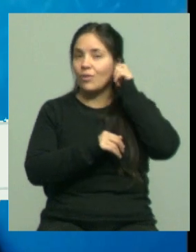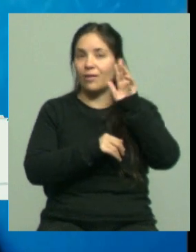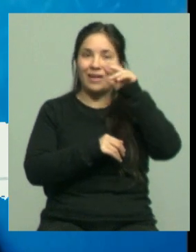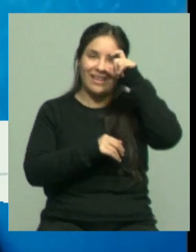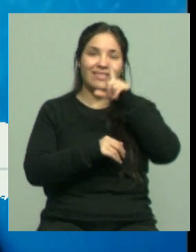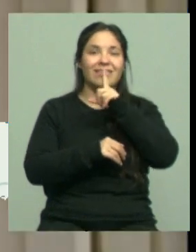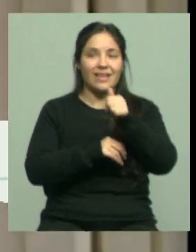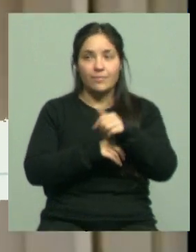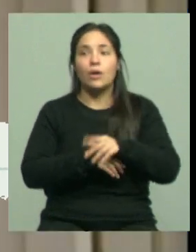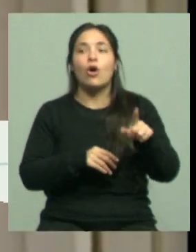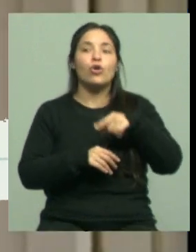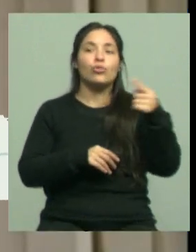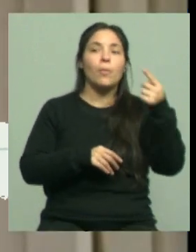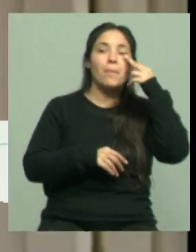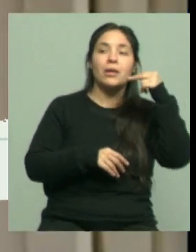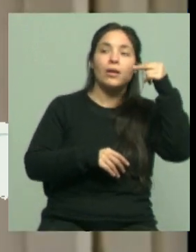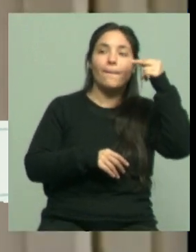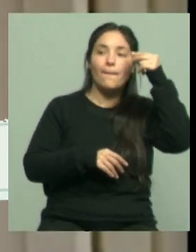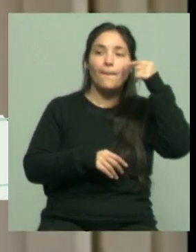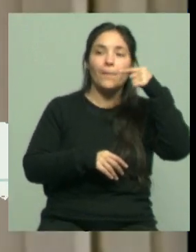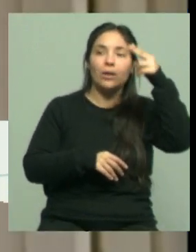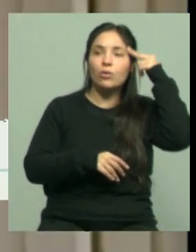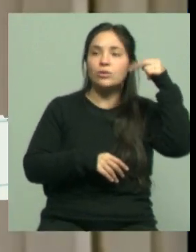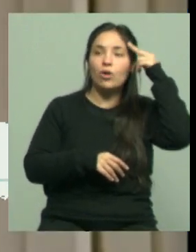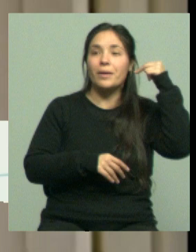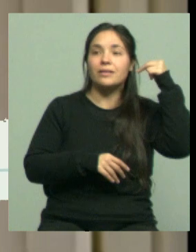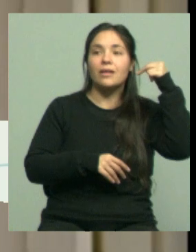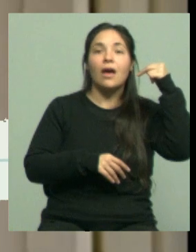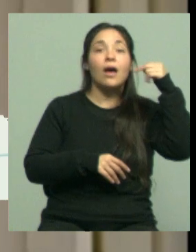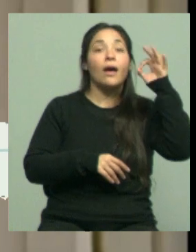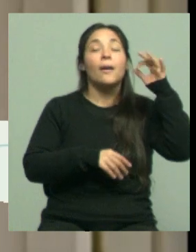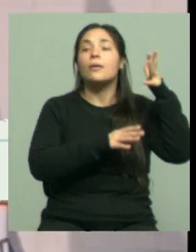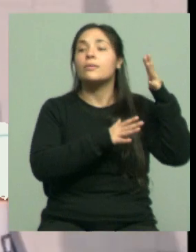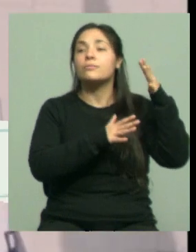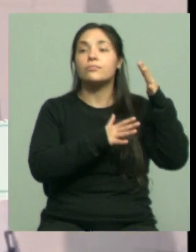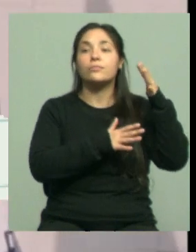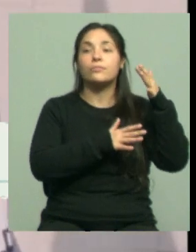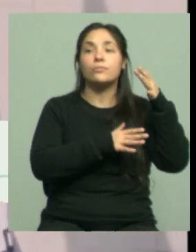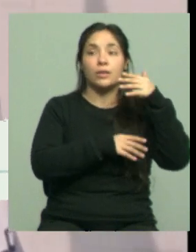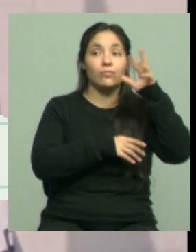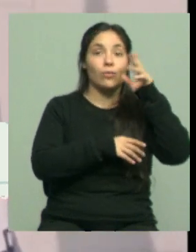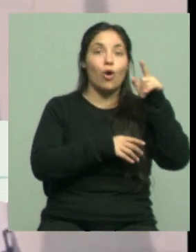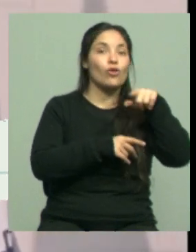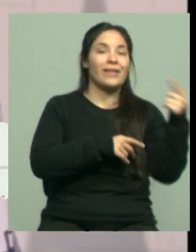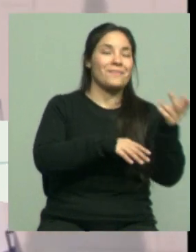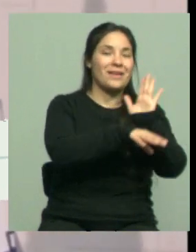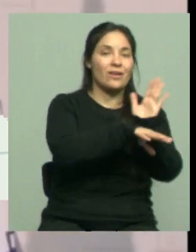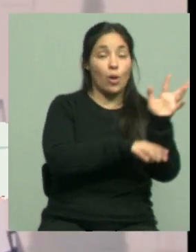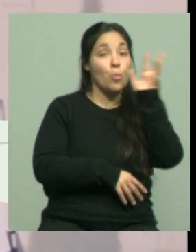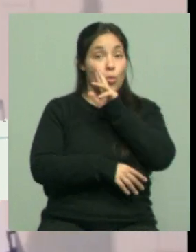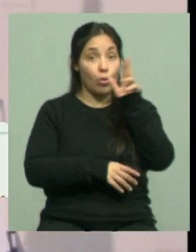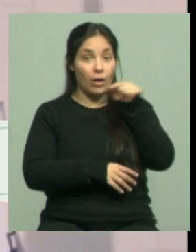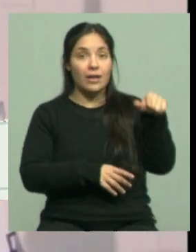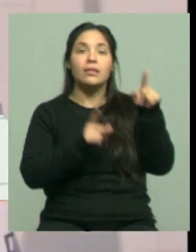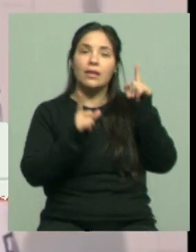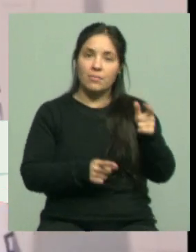a Silvia Prieto, de Martin Reckman. Y bueno, ella también podemos ver como una mujer que está también en